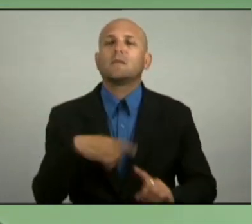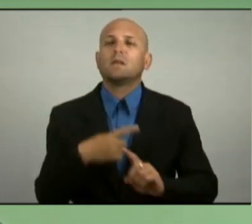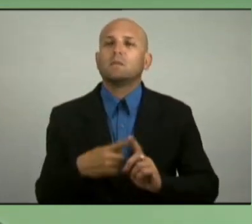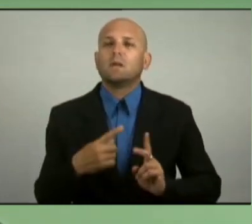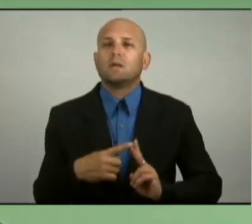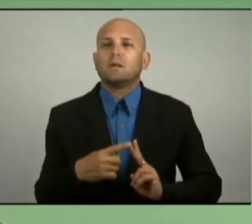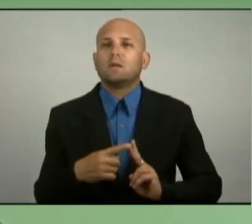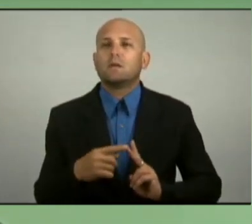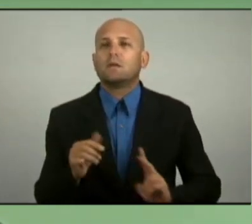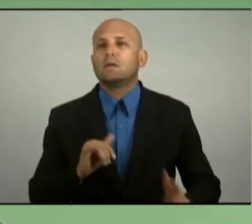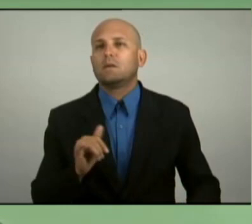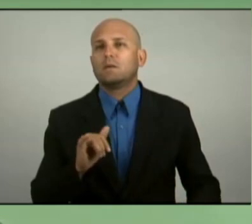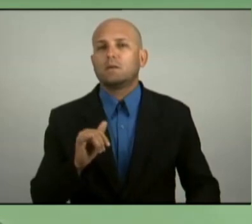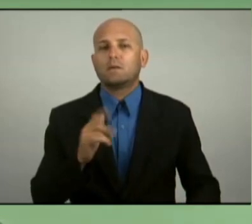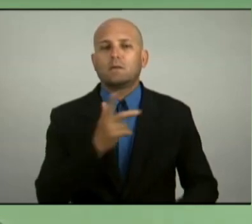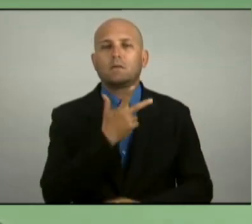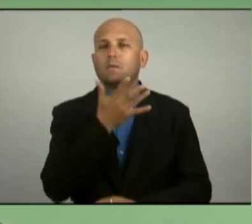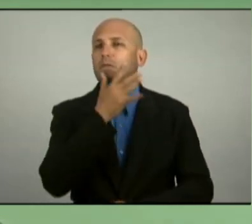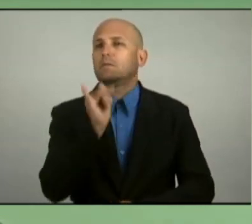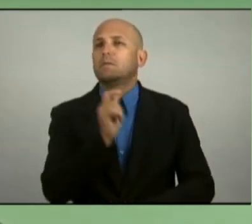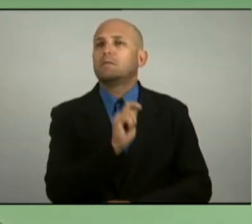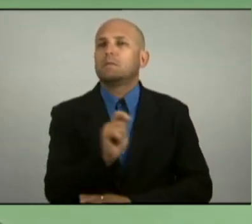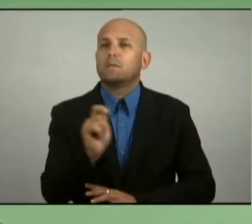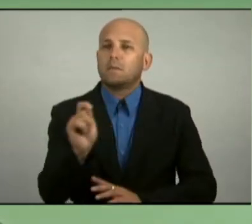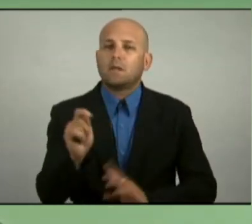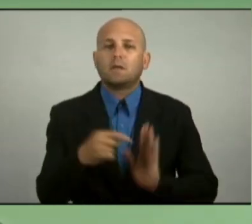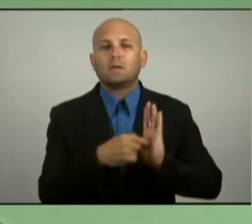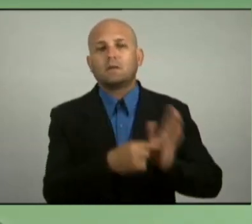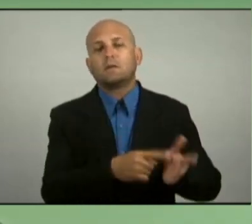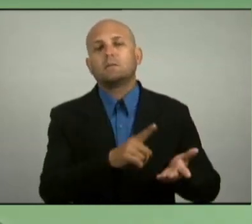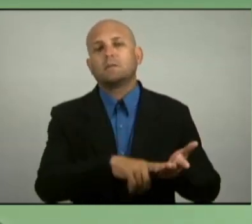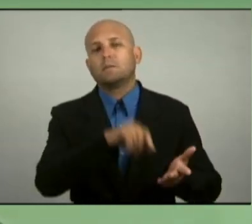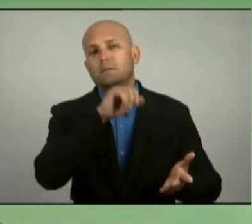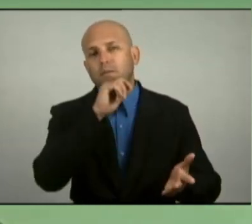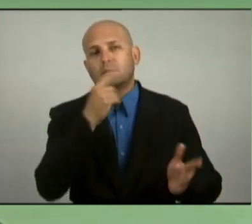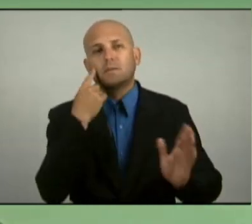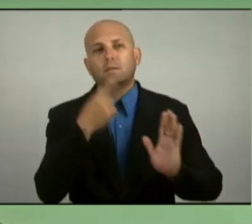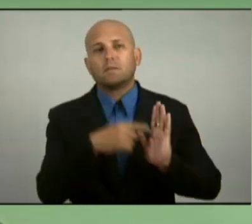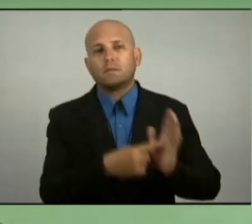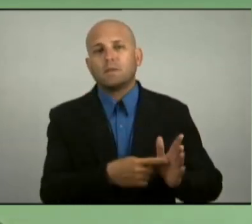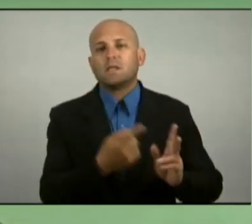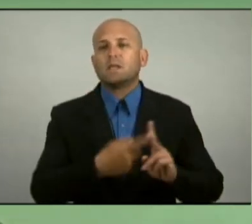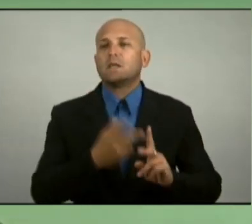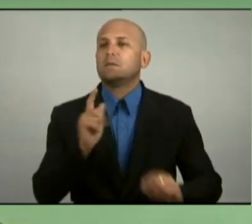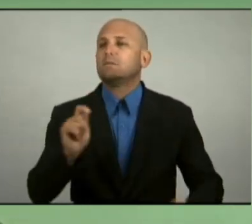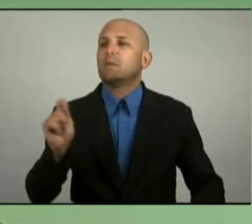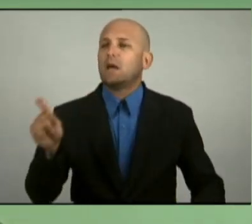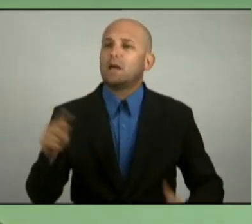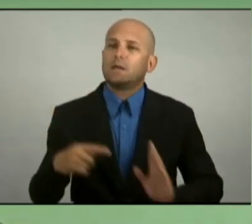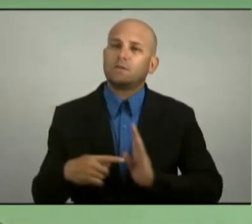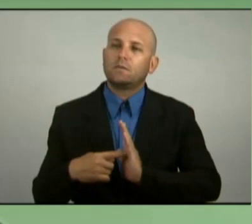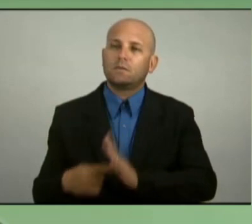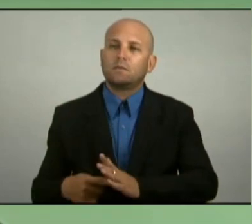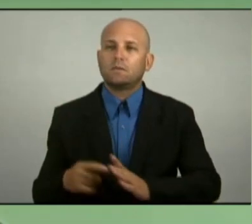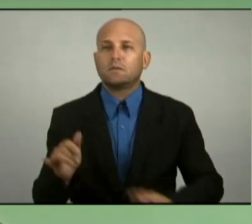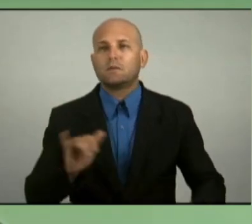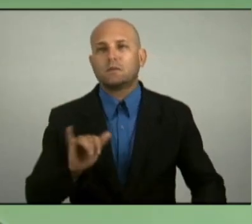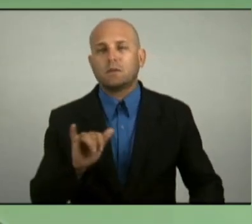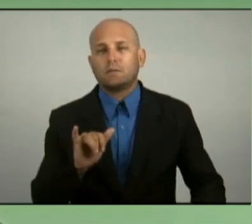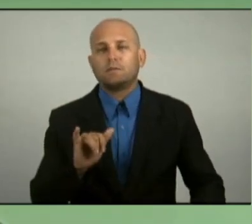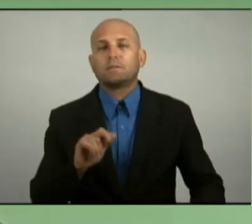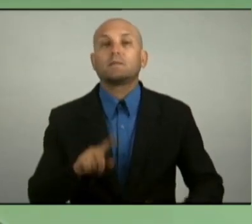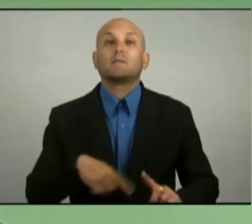también desde el punto de vista pedagógico a los padres eh a los maestros de este niño y también eh